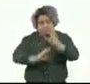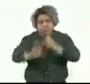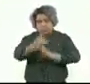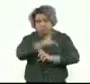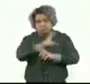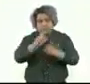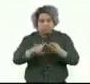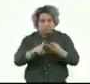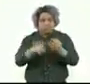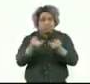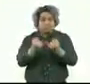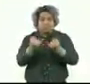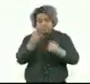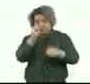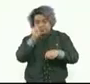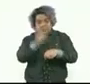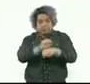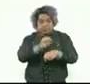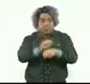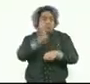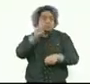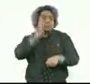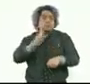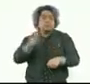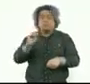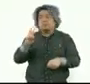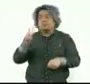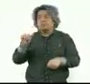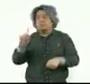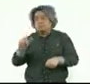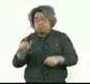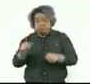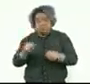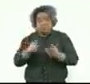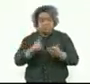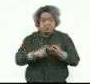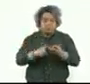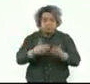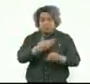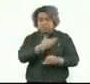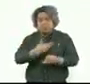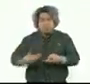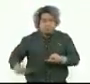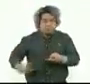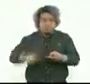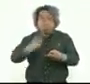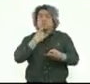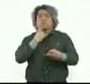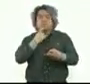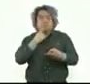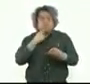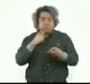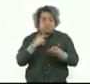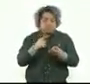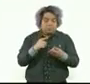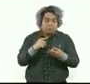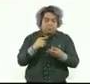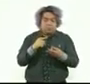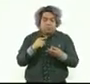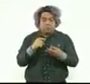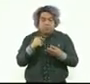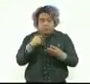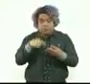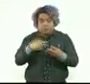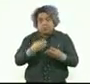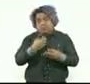secretaria de Salud, Oliva López Arellano, el presidente Andrés Manuel López Obrador nos